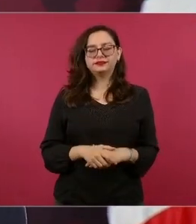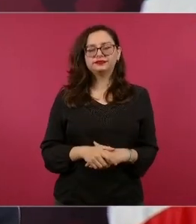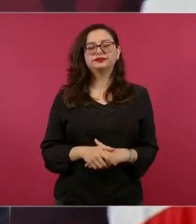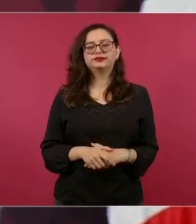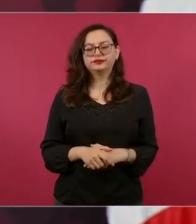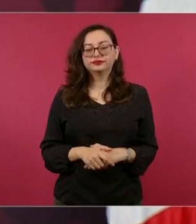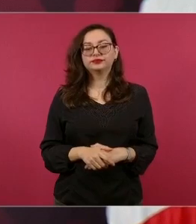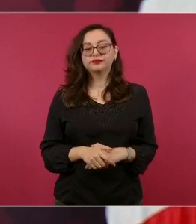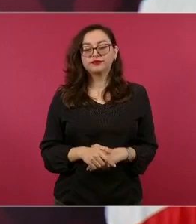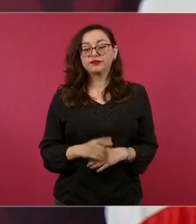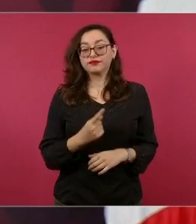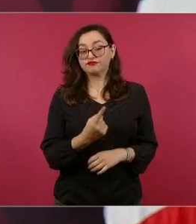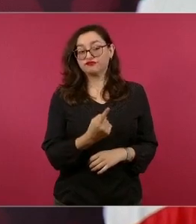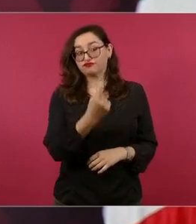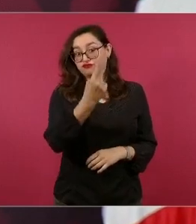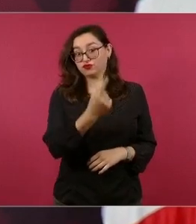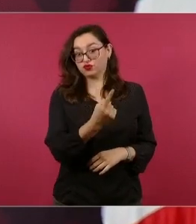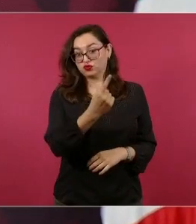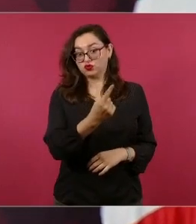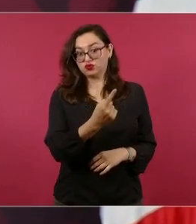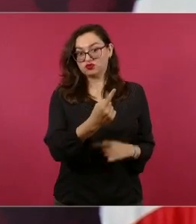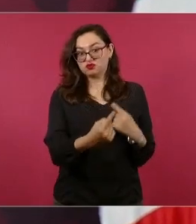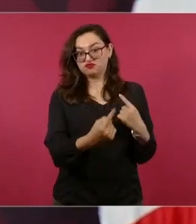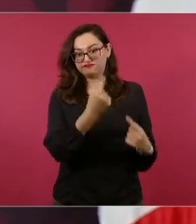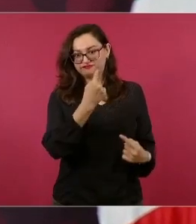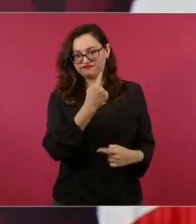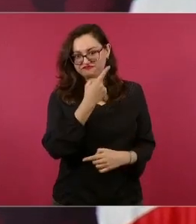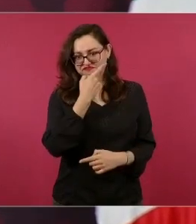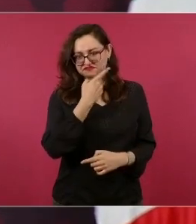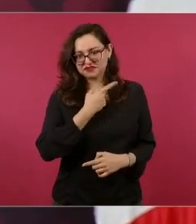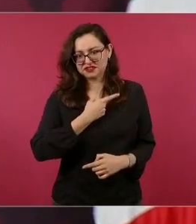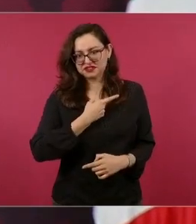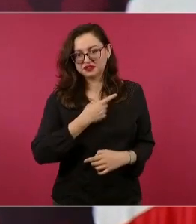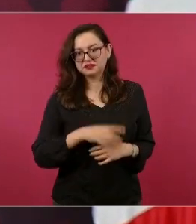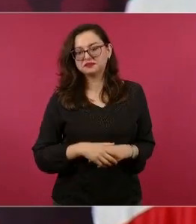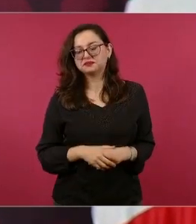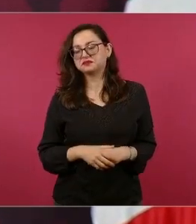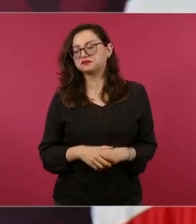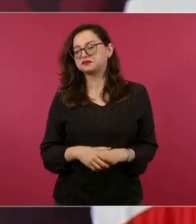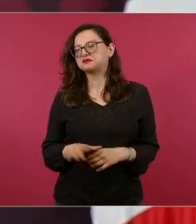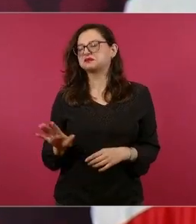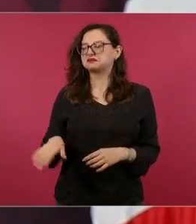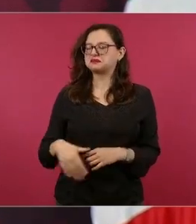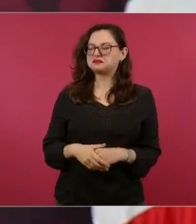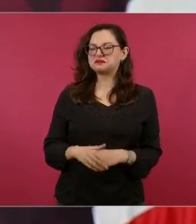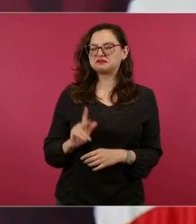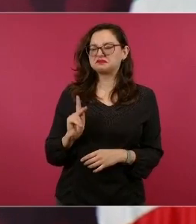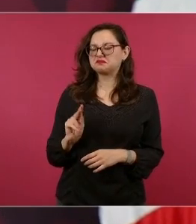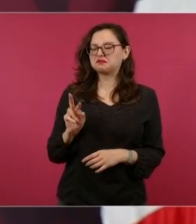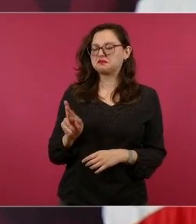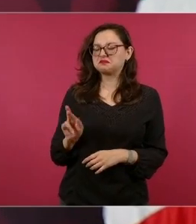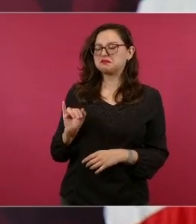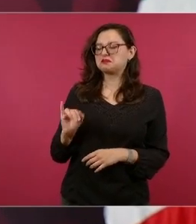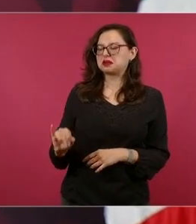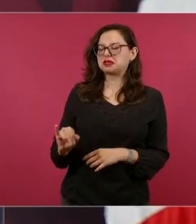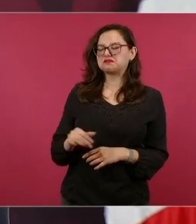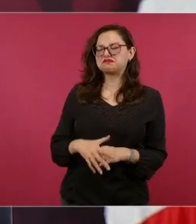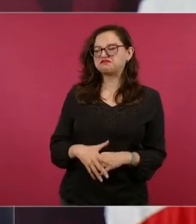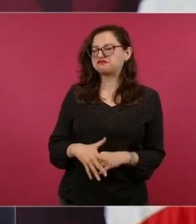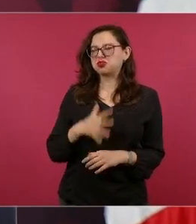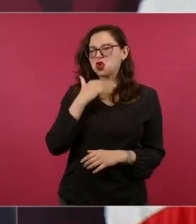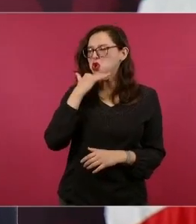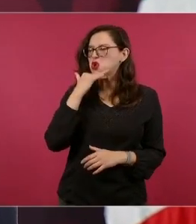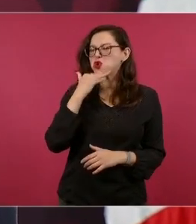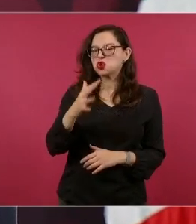lo que no acepto es la corrupción del PRI, ¿no?, me dice el capitán,